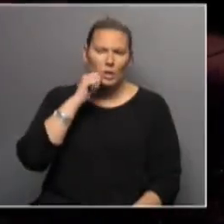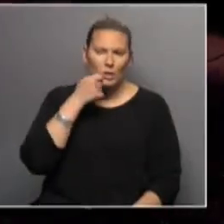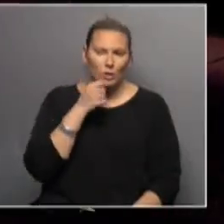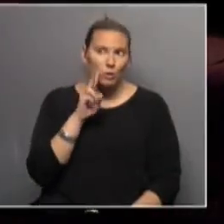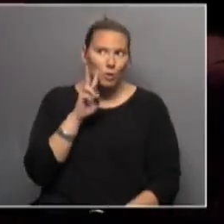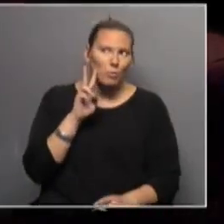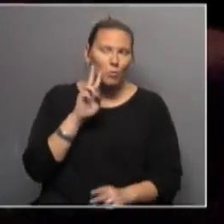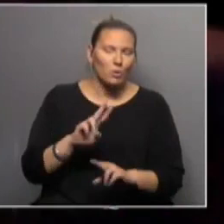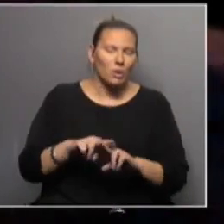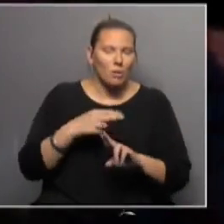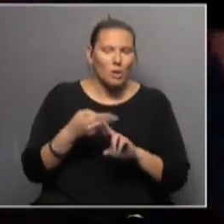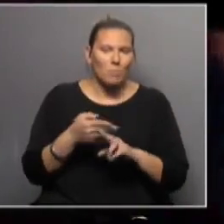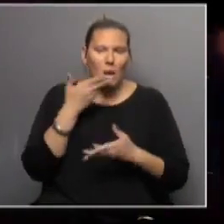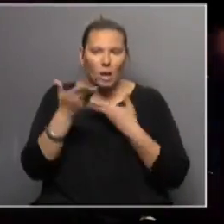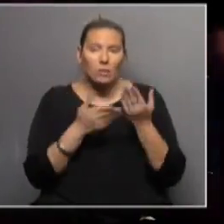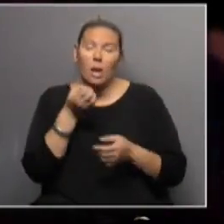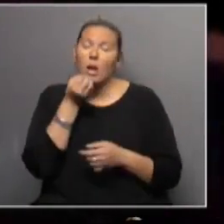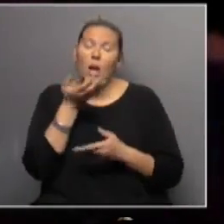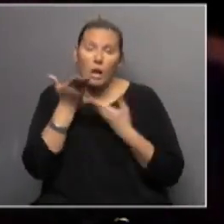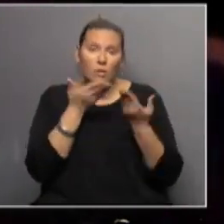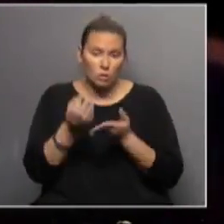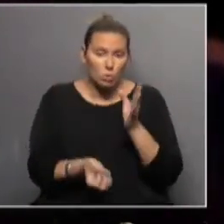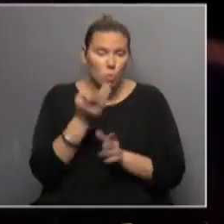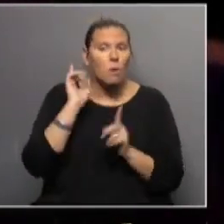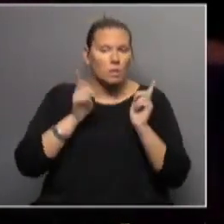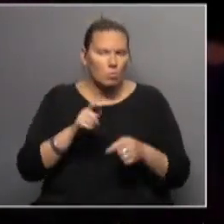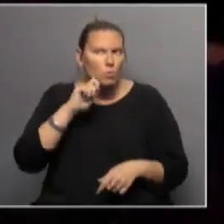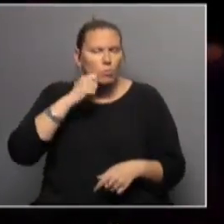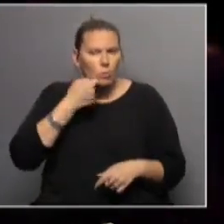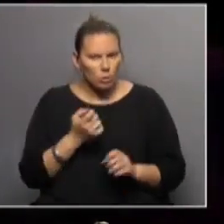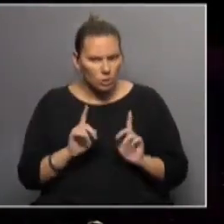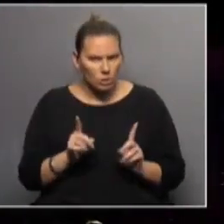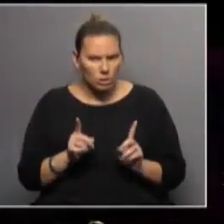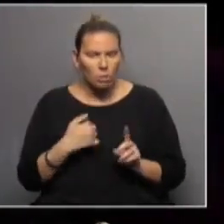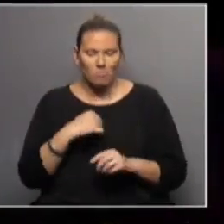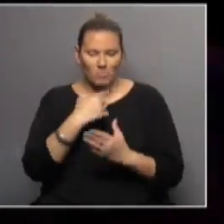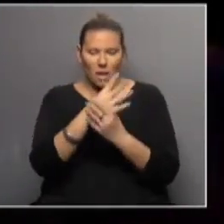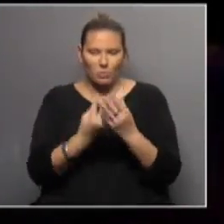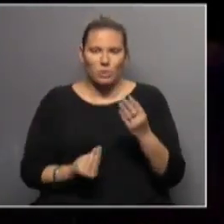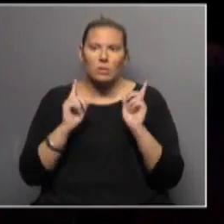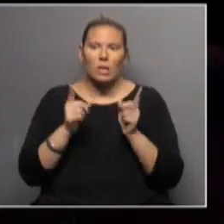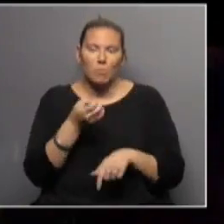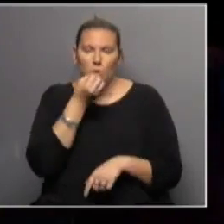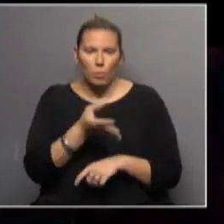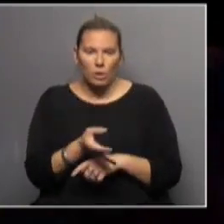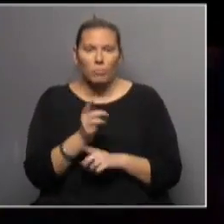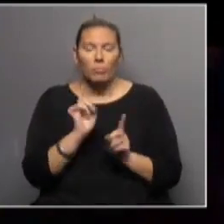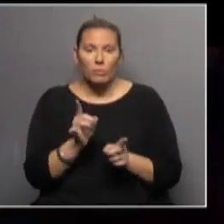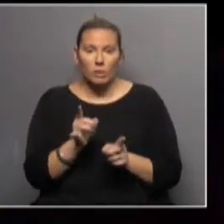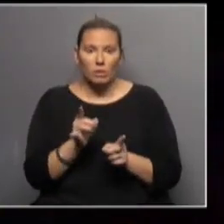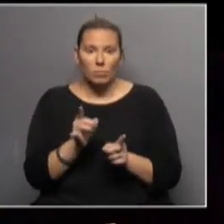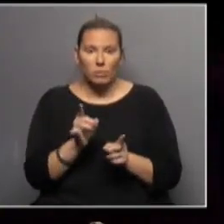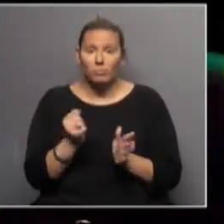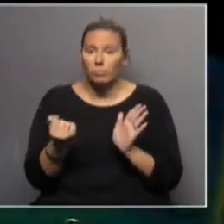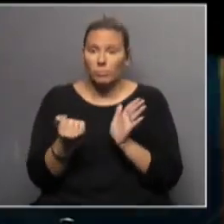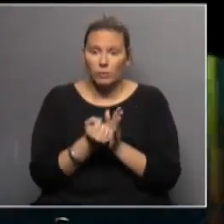Volver a verlos en vivo. Qué buena la canción también, además del videoclip, que es una bomba, de mi ausencia, la canción está buenísima. Y funciona también ahí el